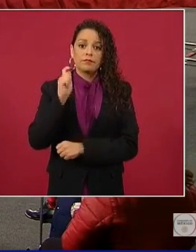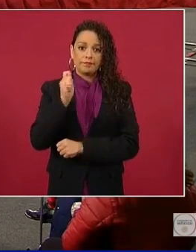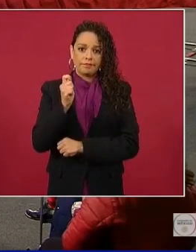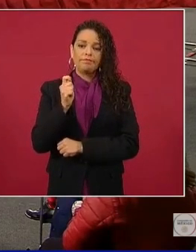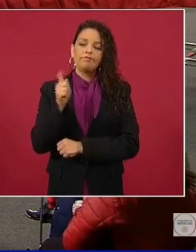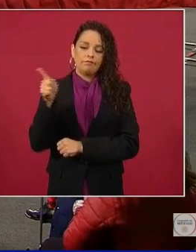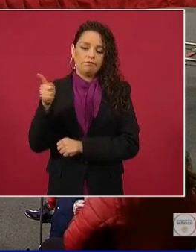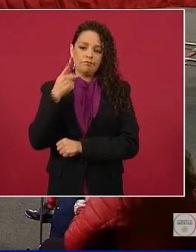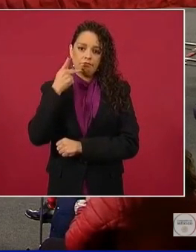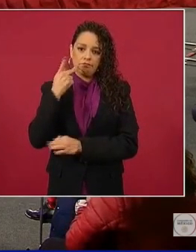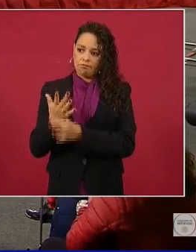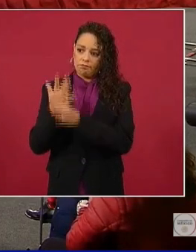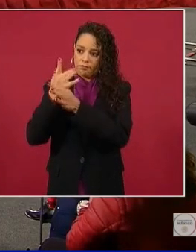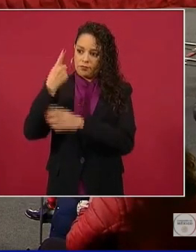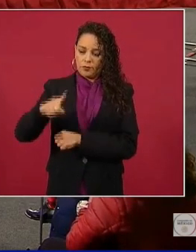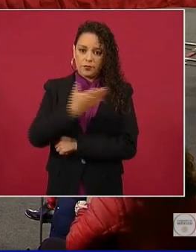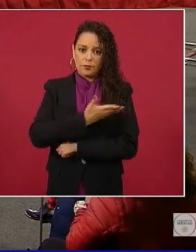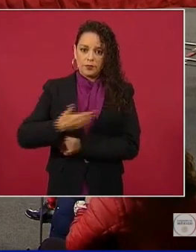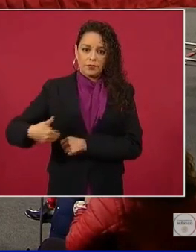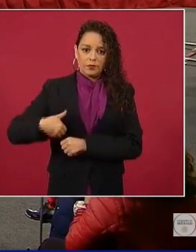impunidad es cuanto